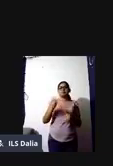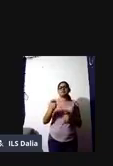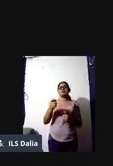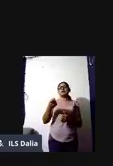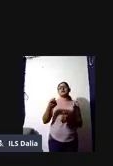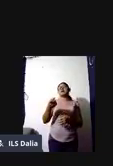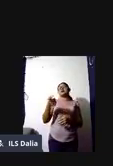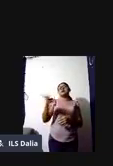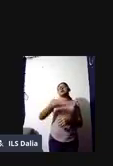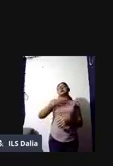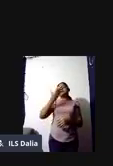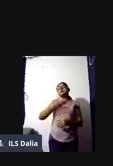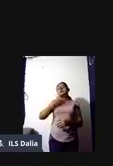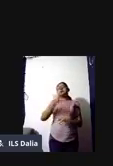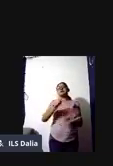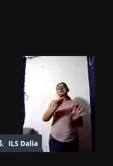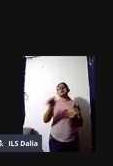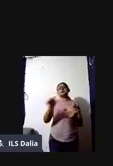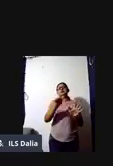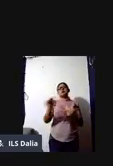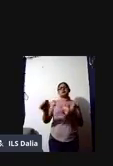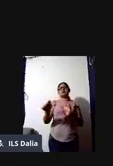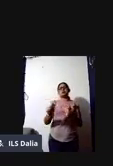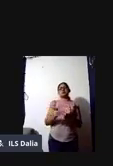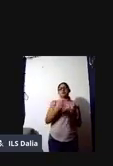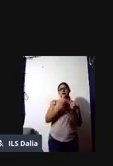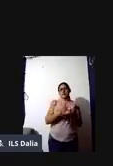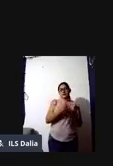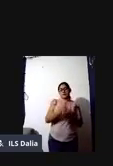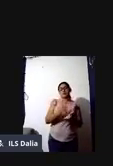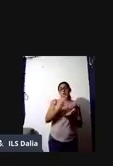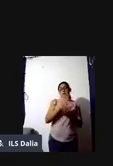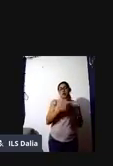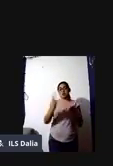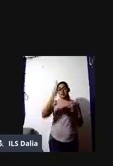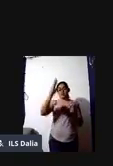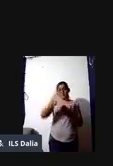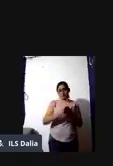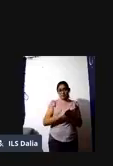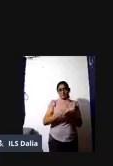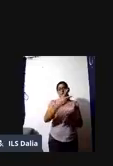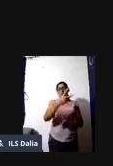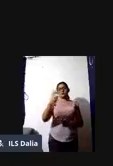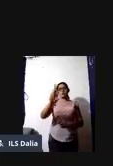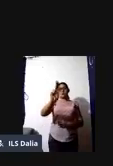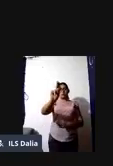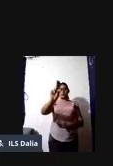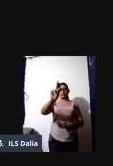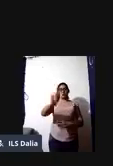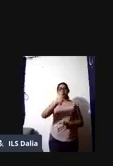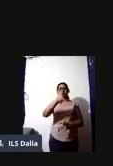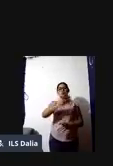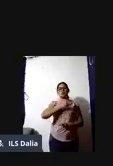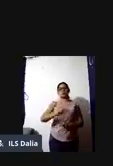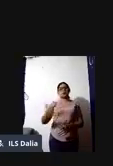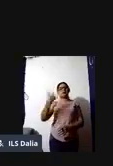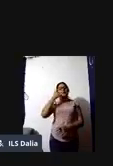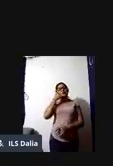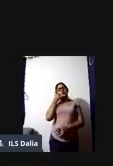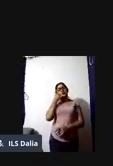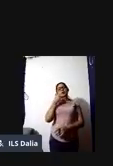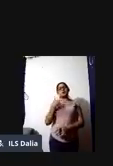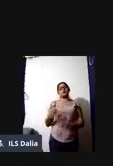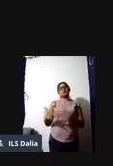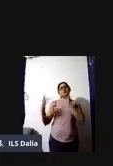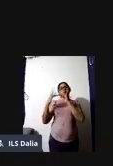pesos, la está dejando en 280 pesos, terapia en línea. Tú le llamas por teléfono, a través del teléfono, no